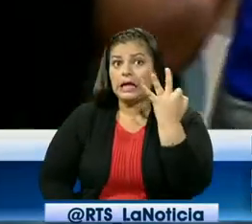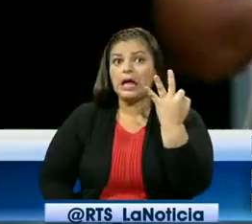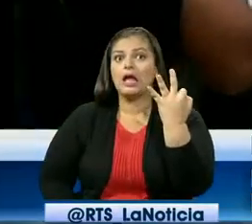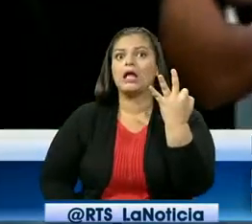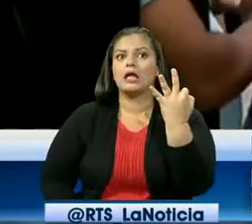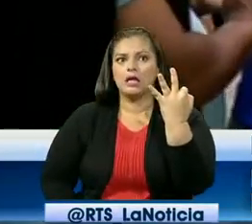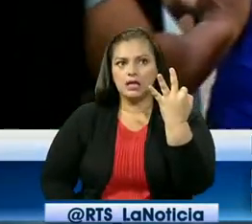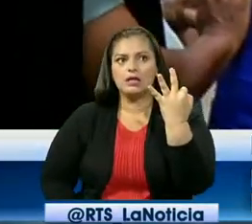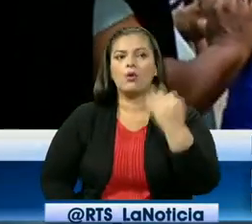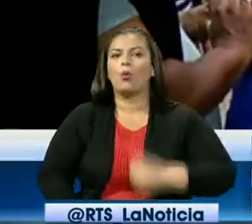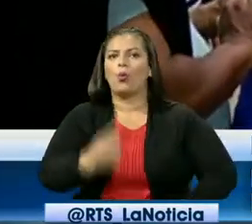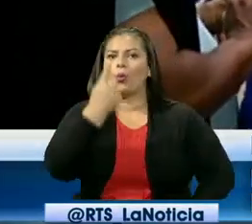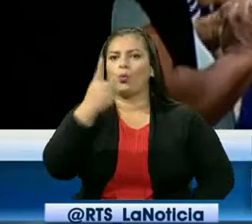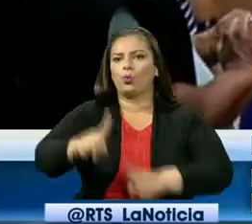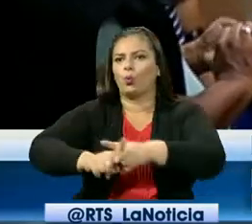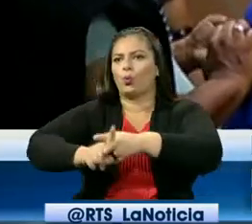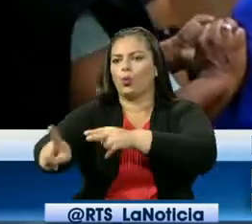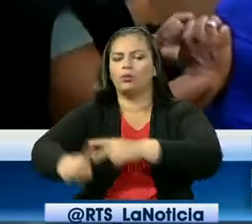carrera.